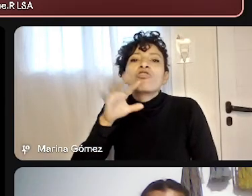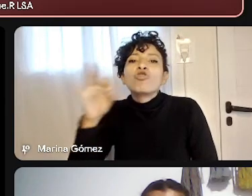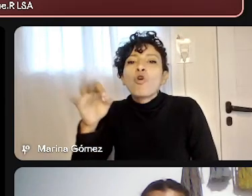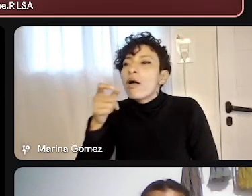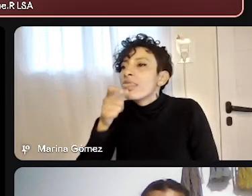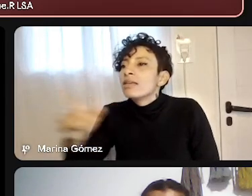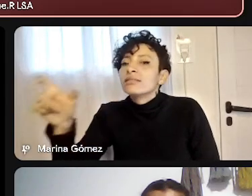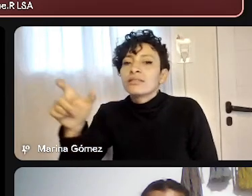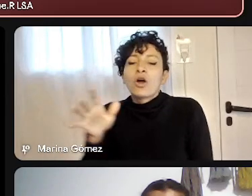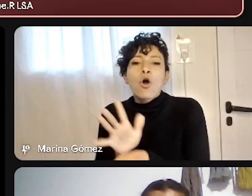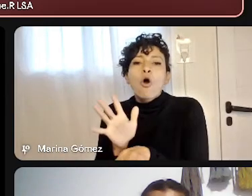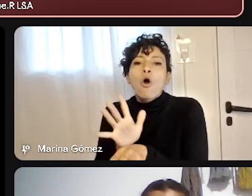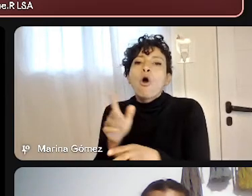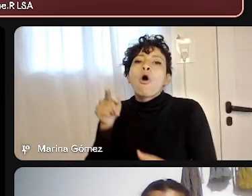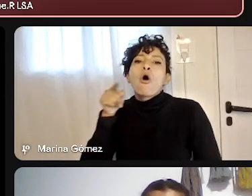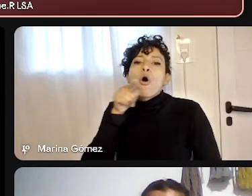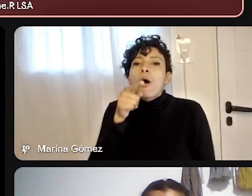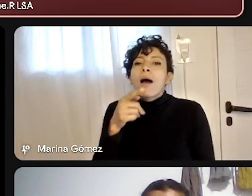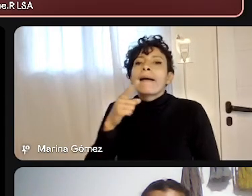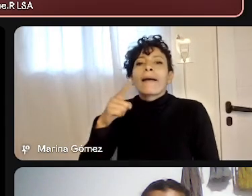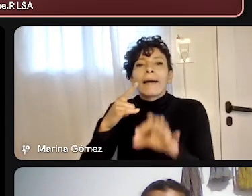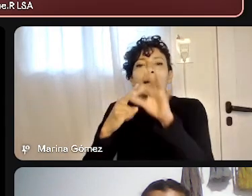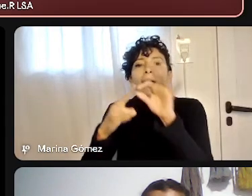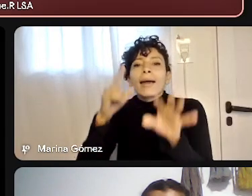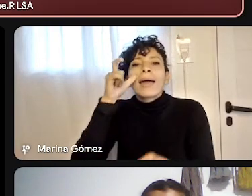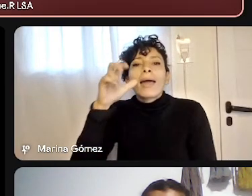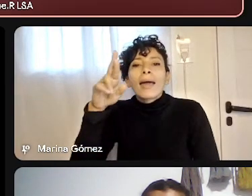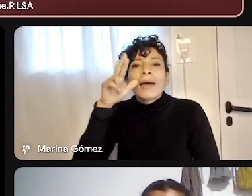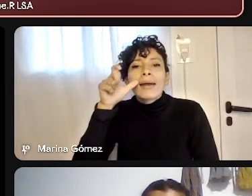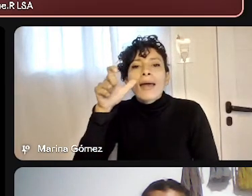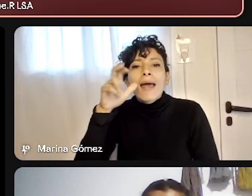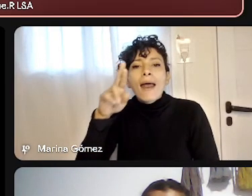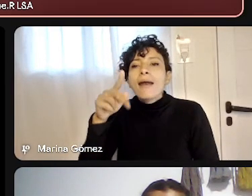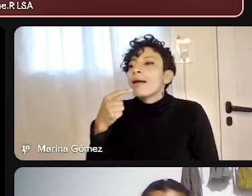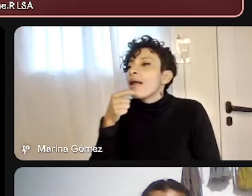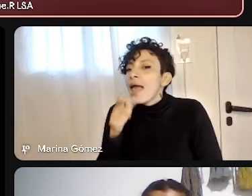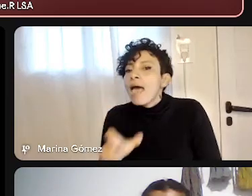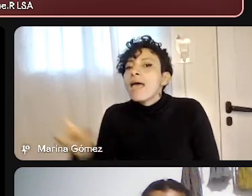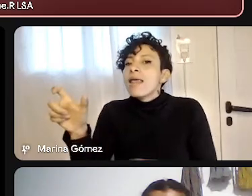querer. Entonces, eso es lo que hacemos, tratar de ponerlos en contexto.